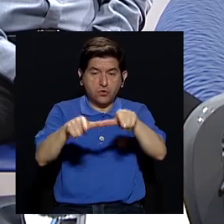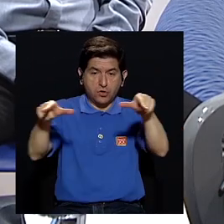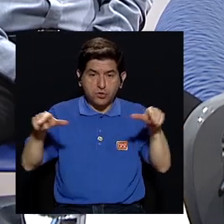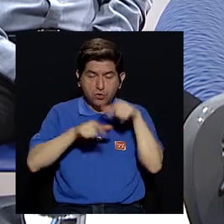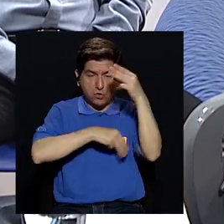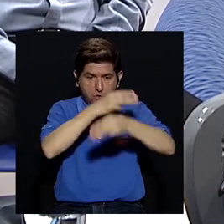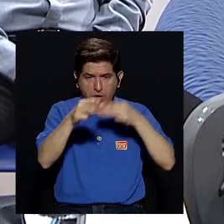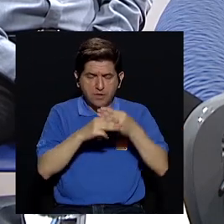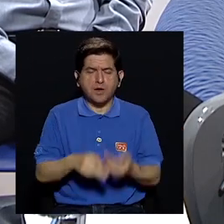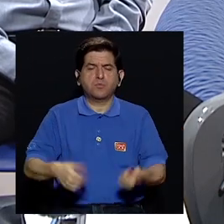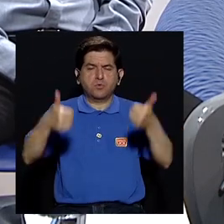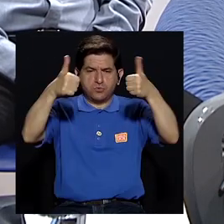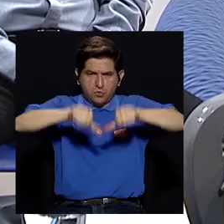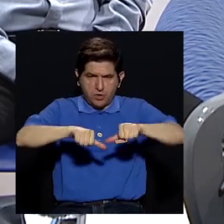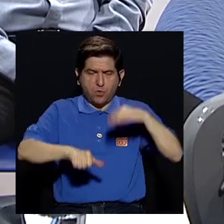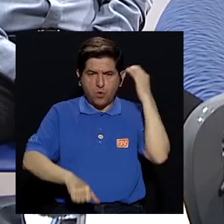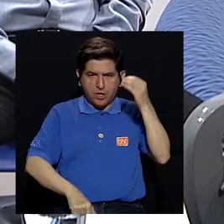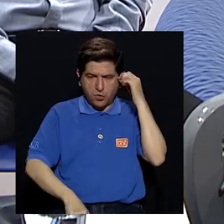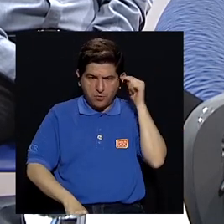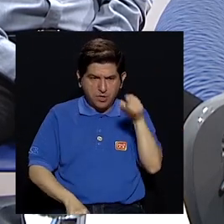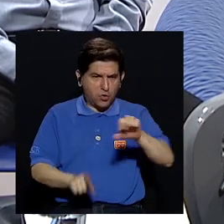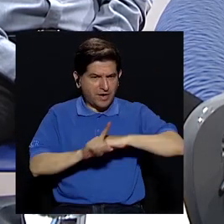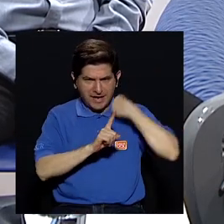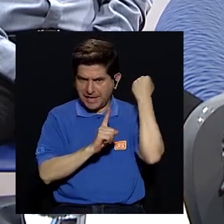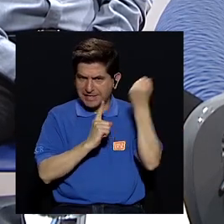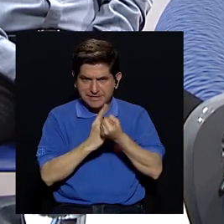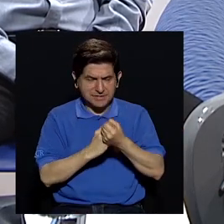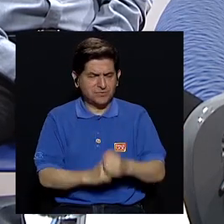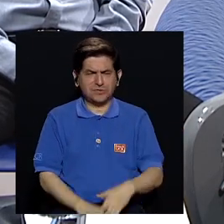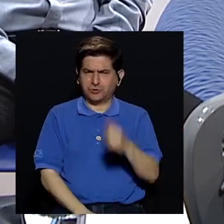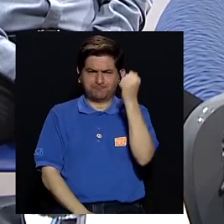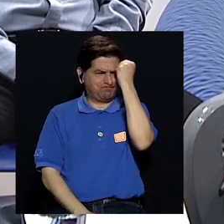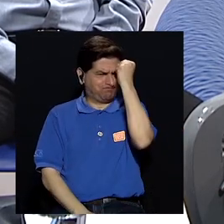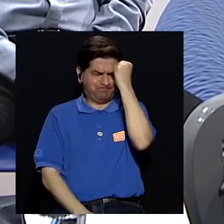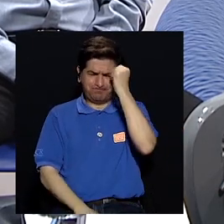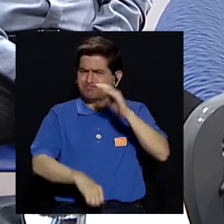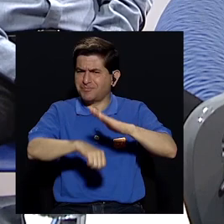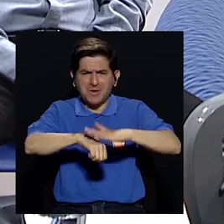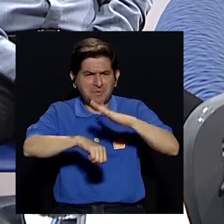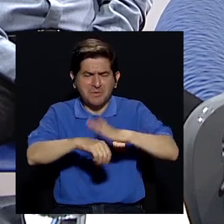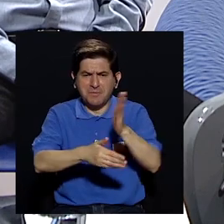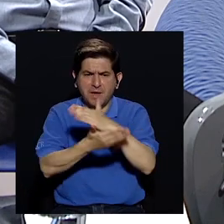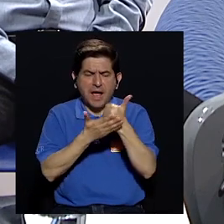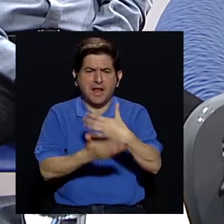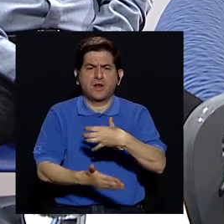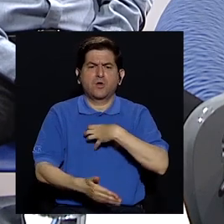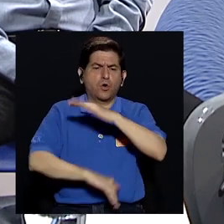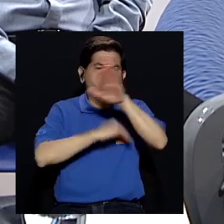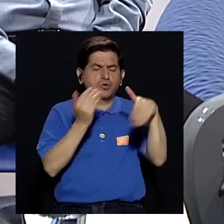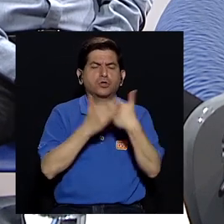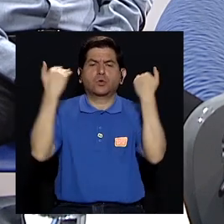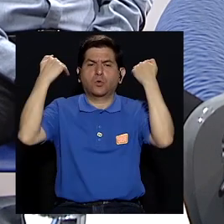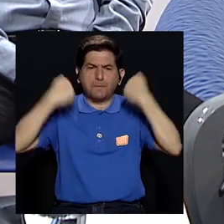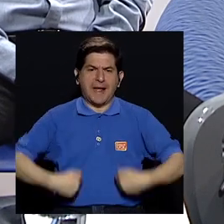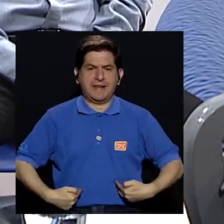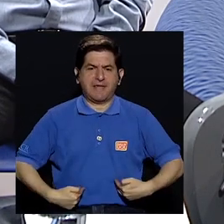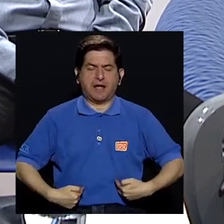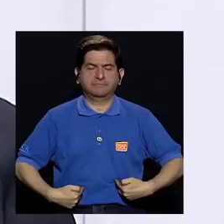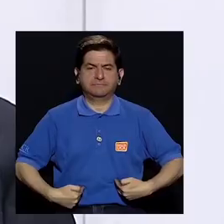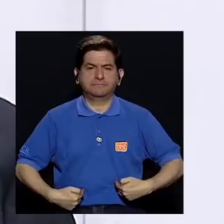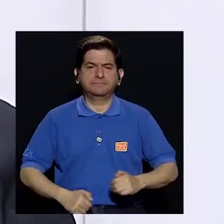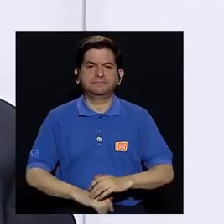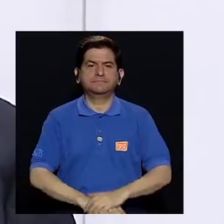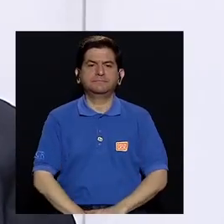fue muy lindo porque fue unánime de todas partes del mundo y unánimemente la opinión que eso era muy absurdo